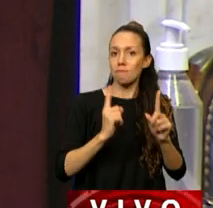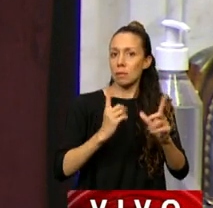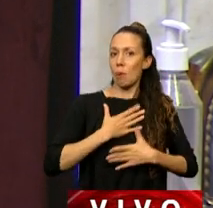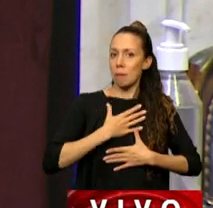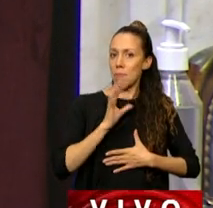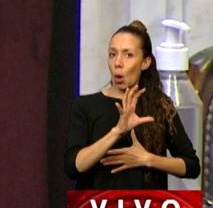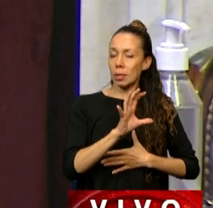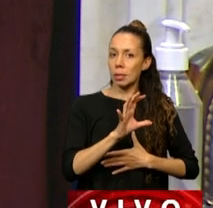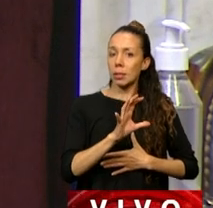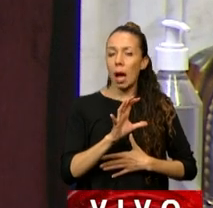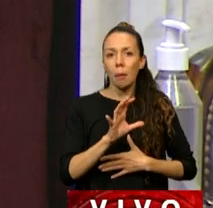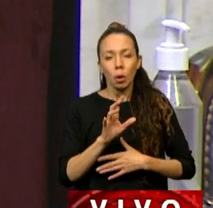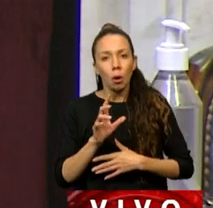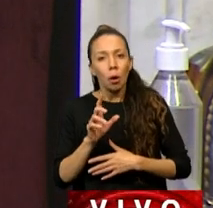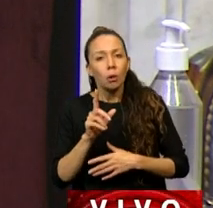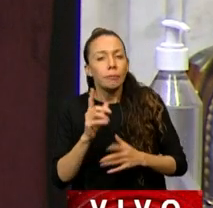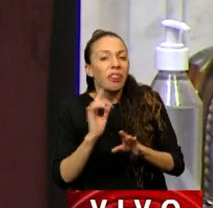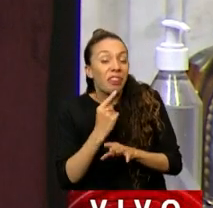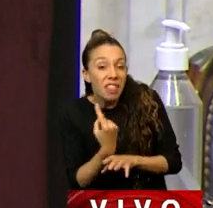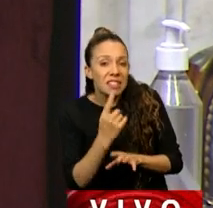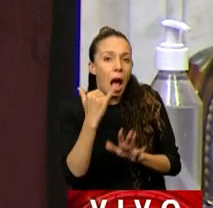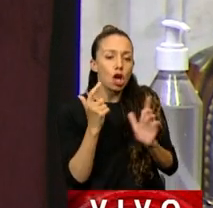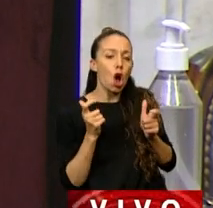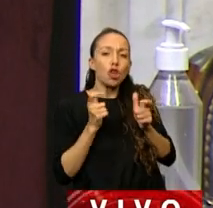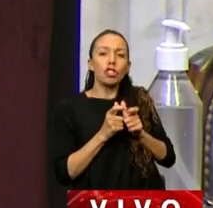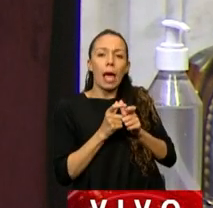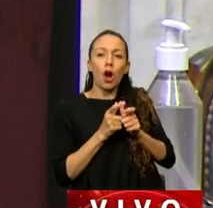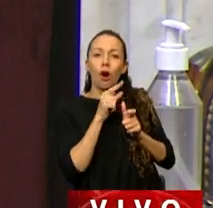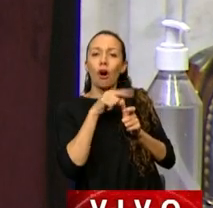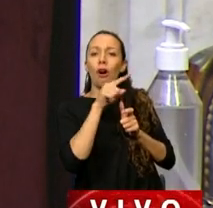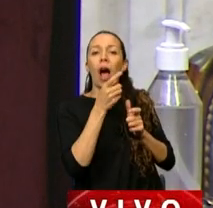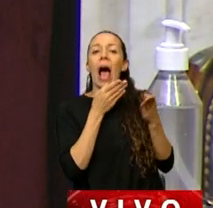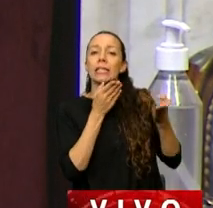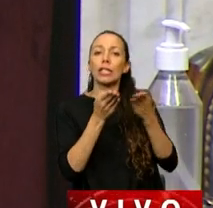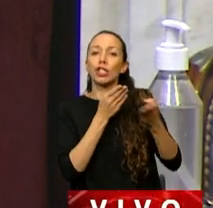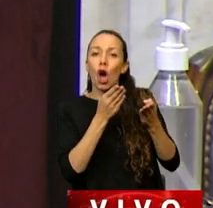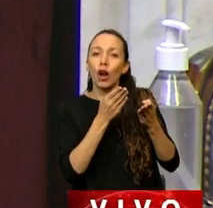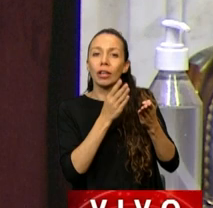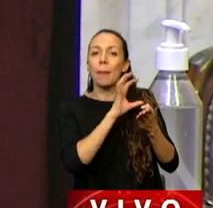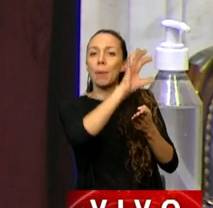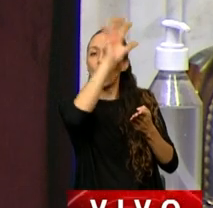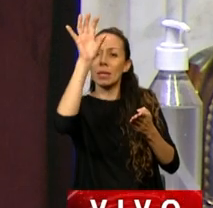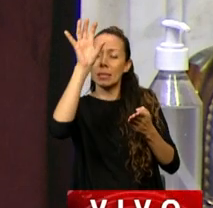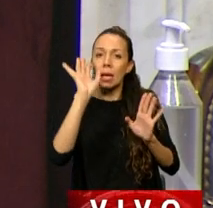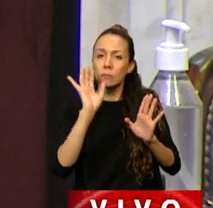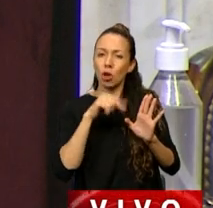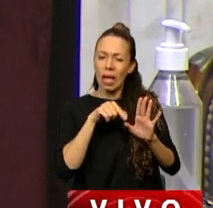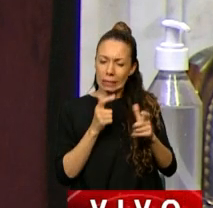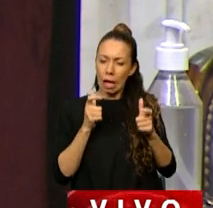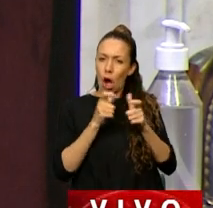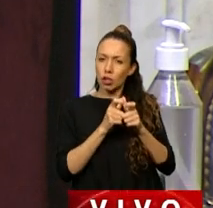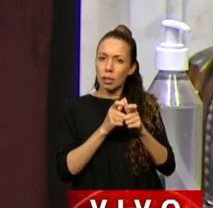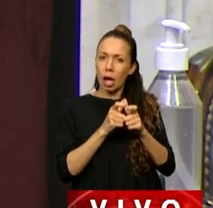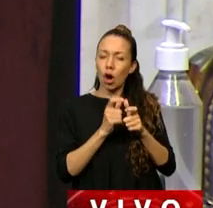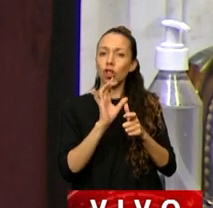estar representadas. Sin embargo, cuando uno ve las funciones que van a tener este Consejo, es solo